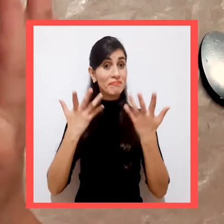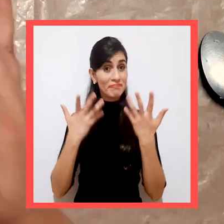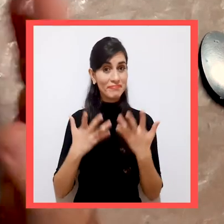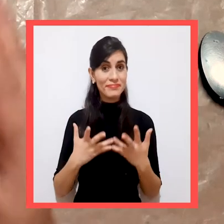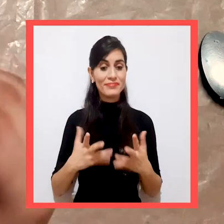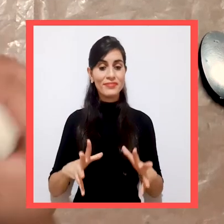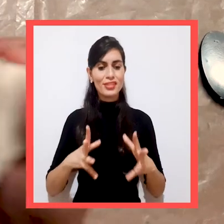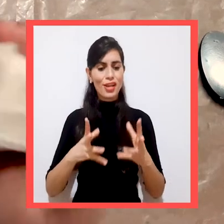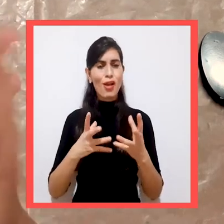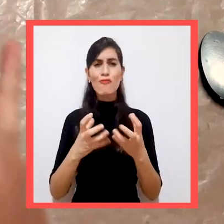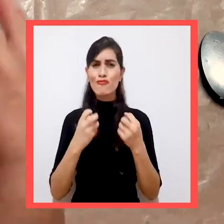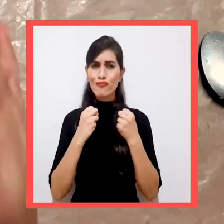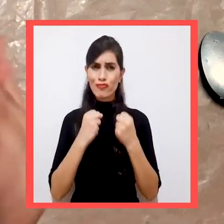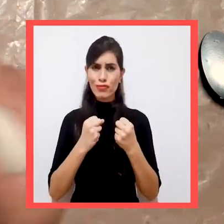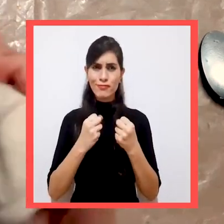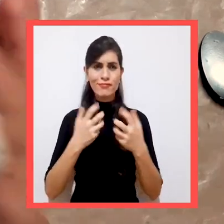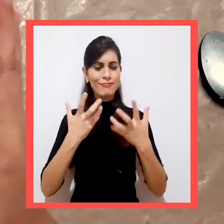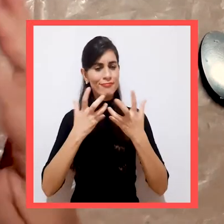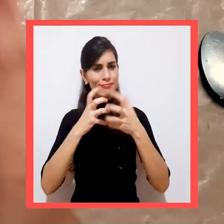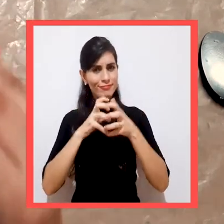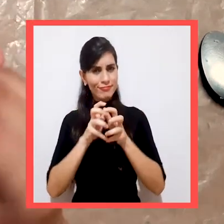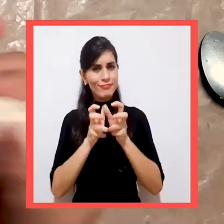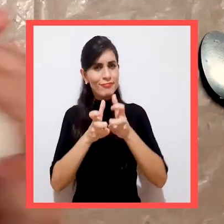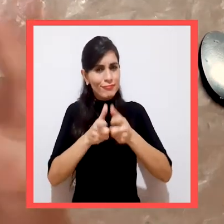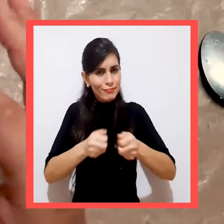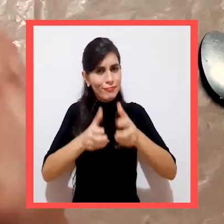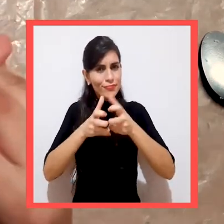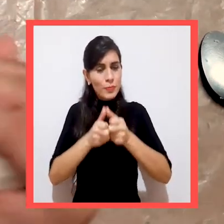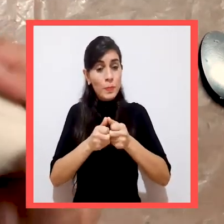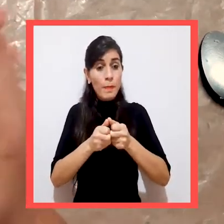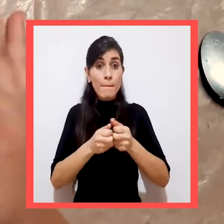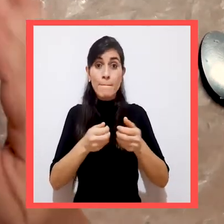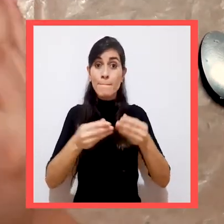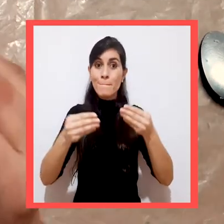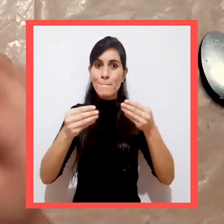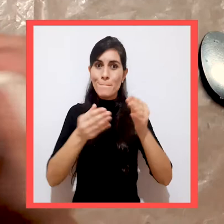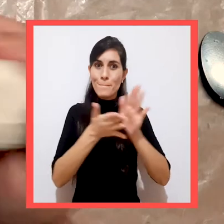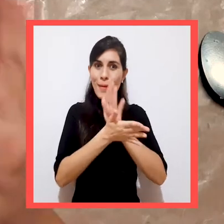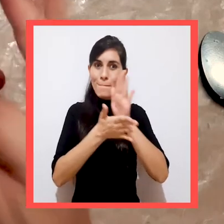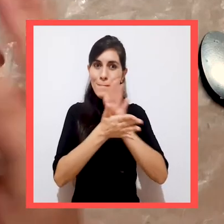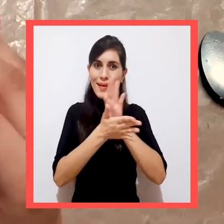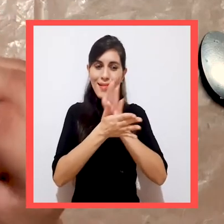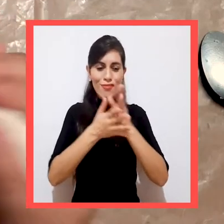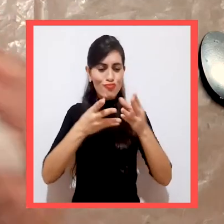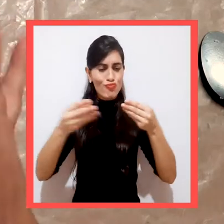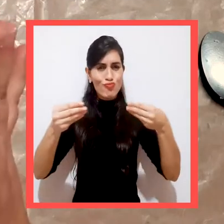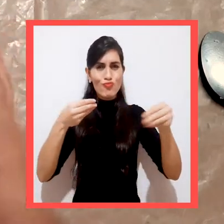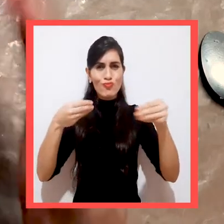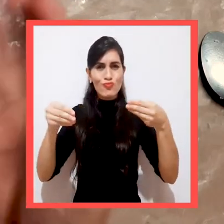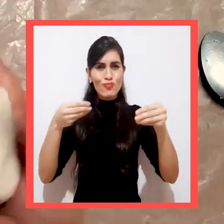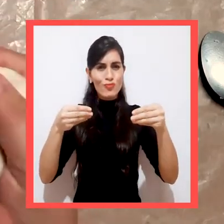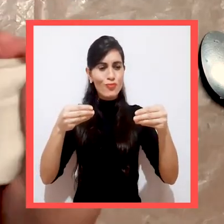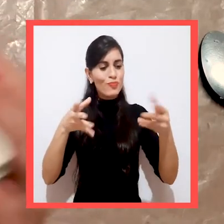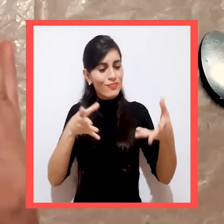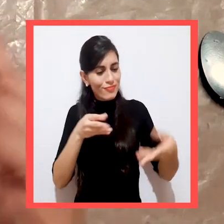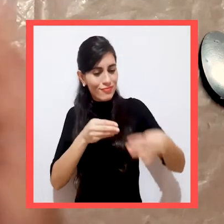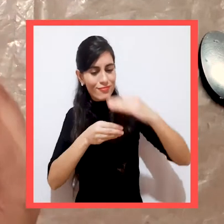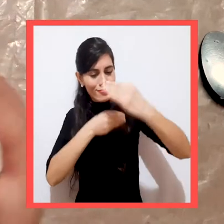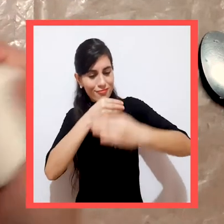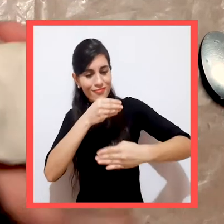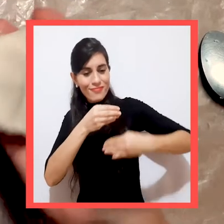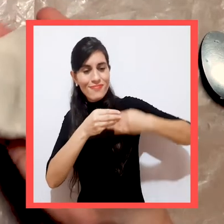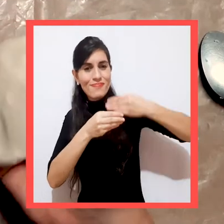Una vez compactada nuestra masa, envolveremos entonces en papel film o papel de cocina